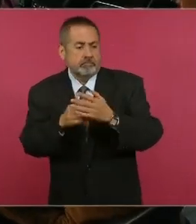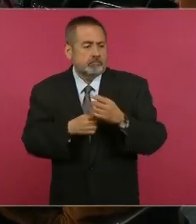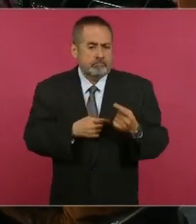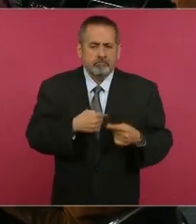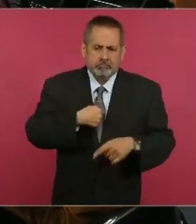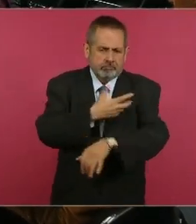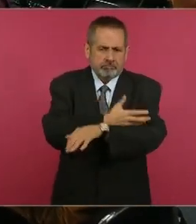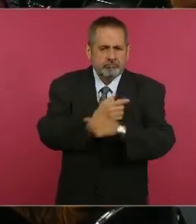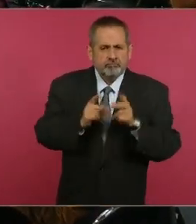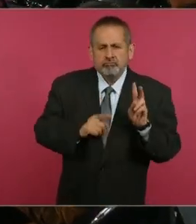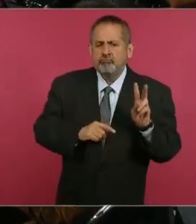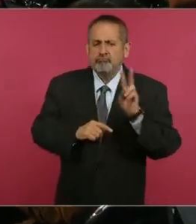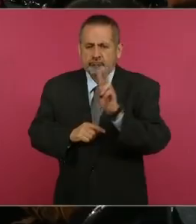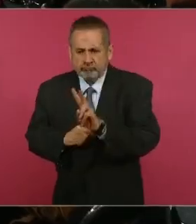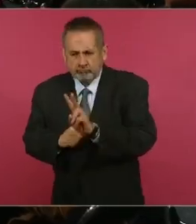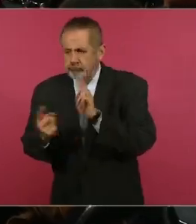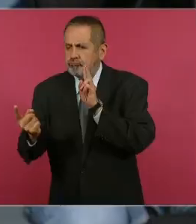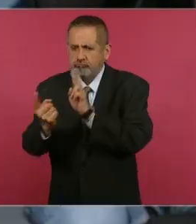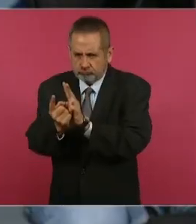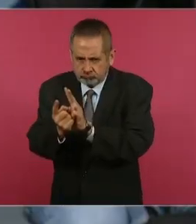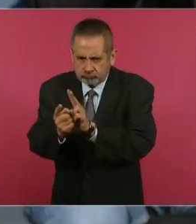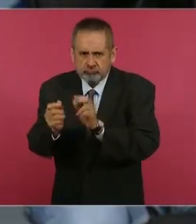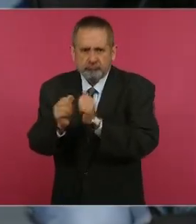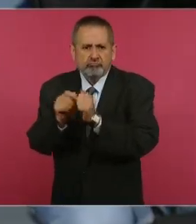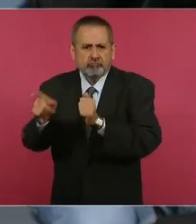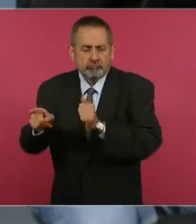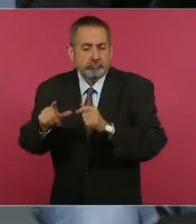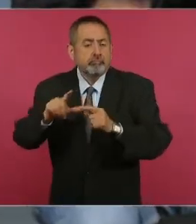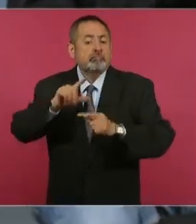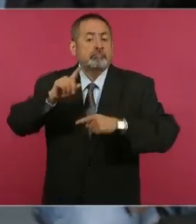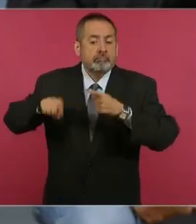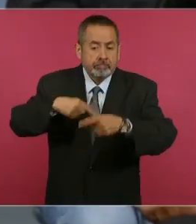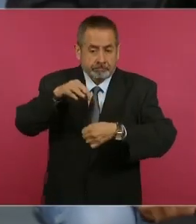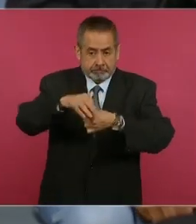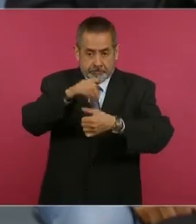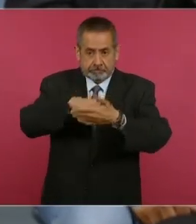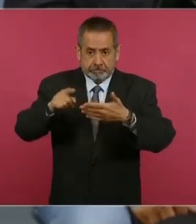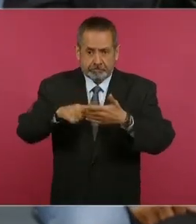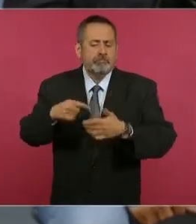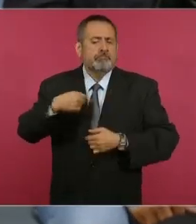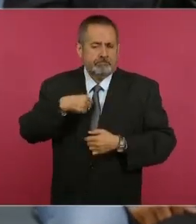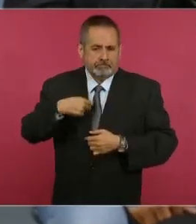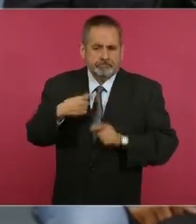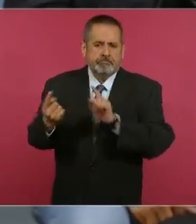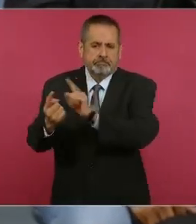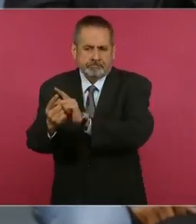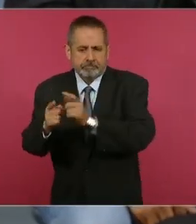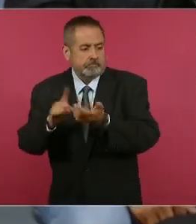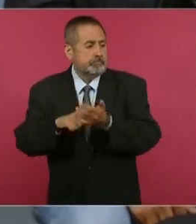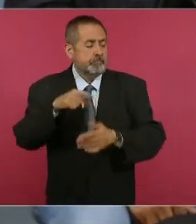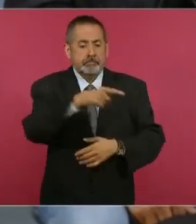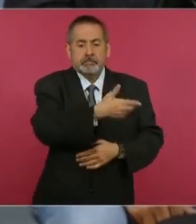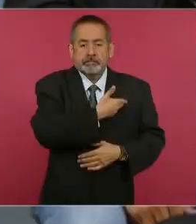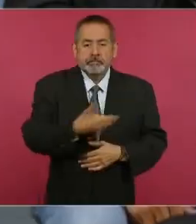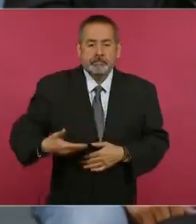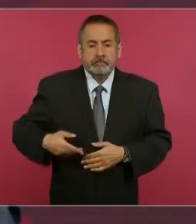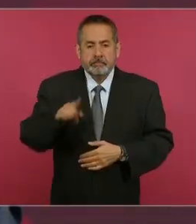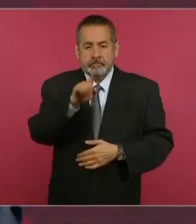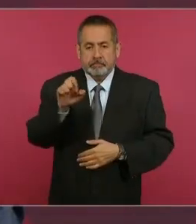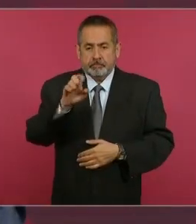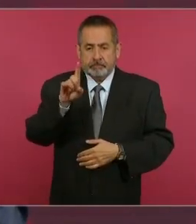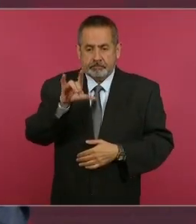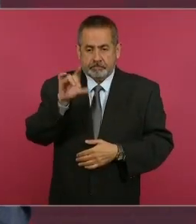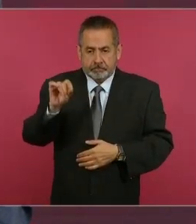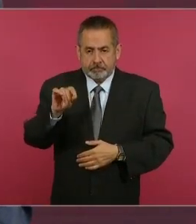acompañé. Pero después fui, cuando pasó la elección, que ya estaba Cedillo de presidente, y